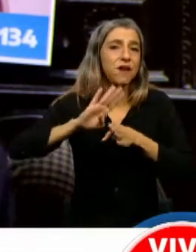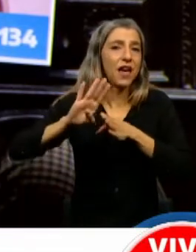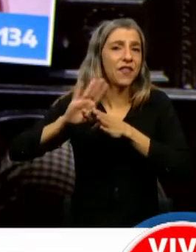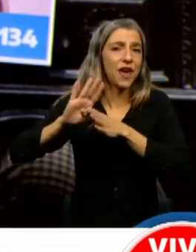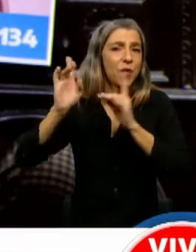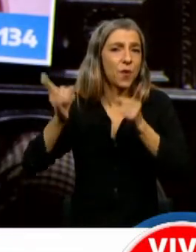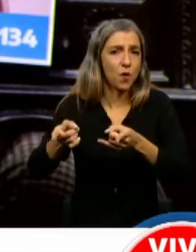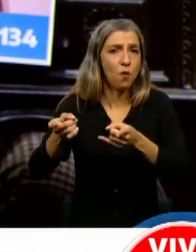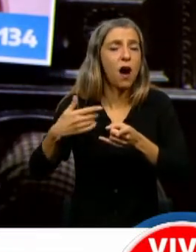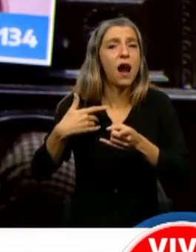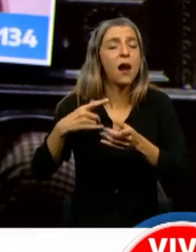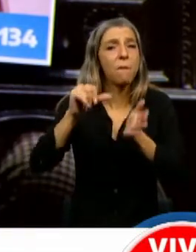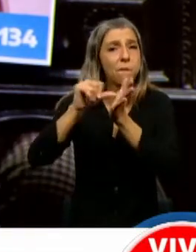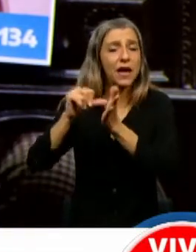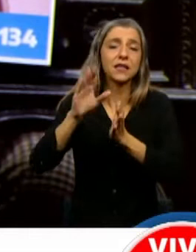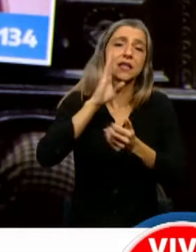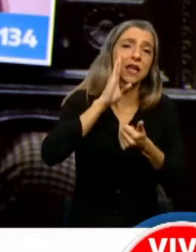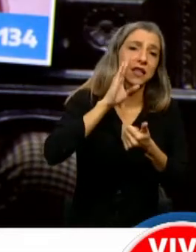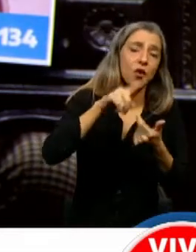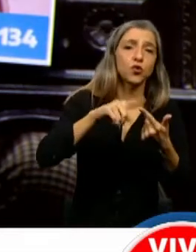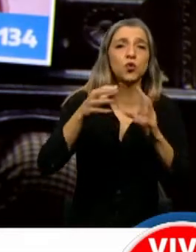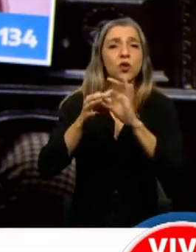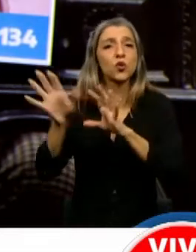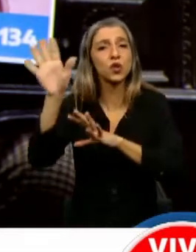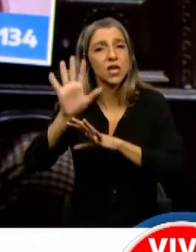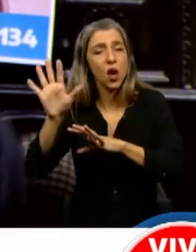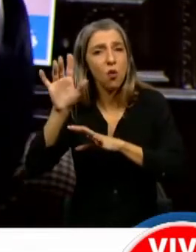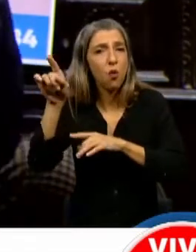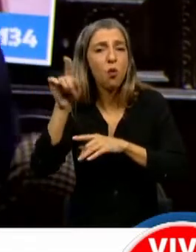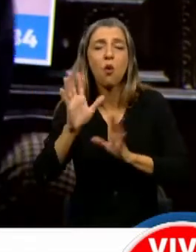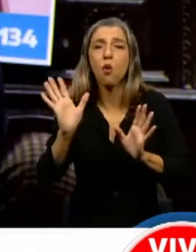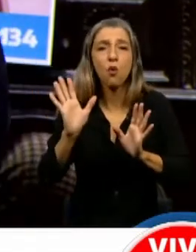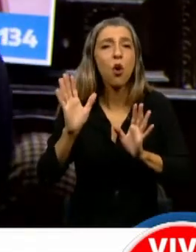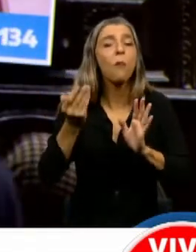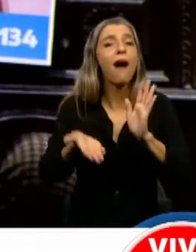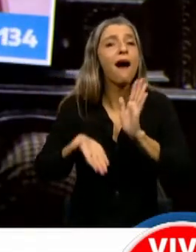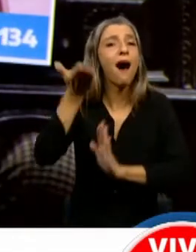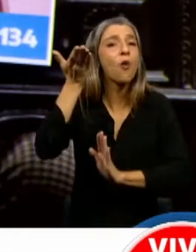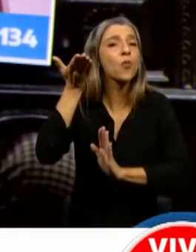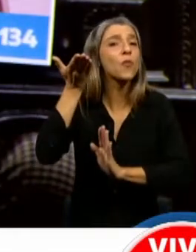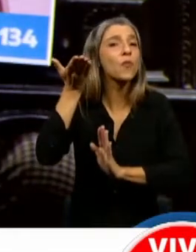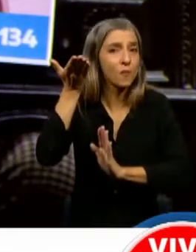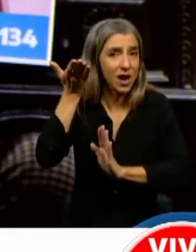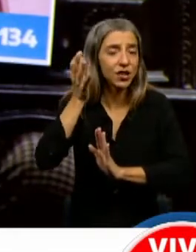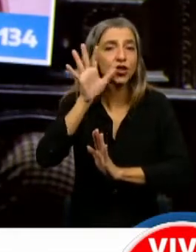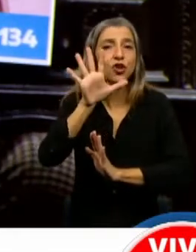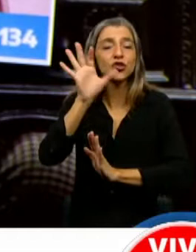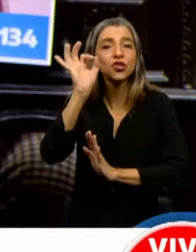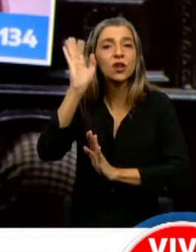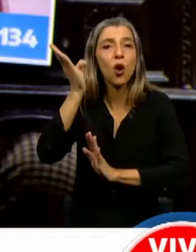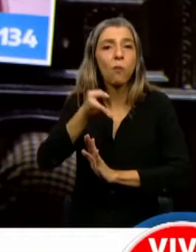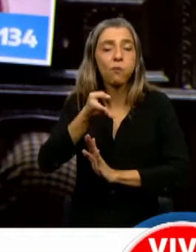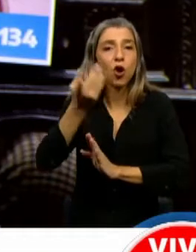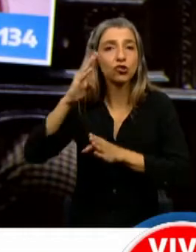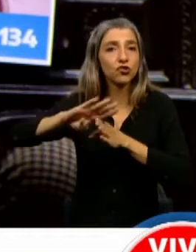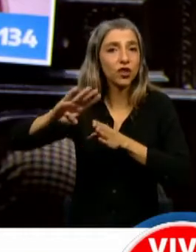países desarrollados de Estados Unidos y Europa Occidental aumentaron 5% la incidencia de la